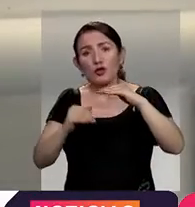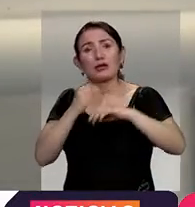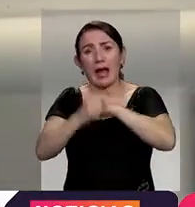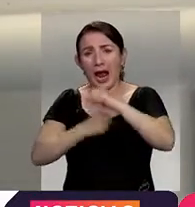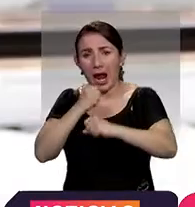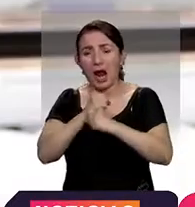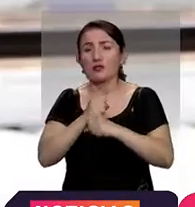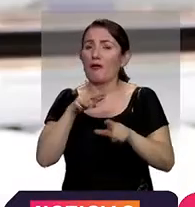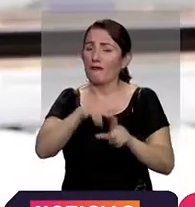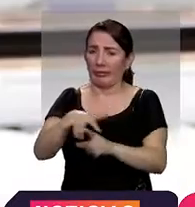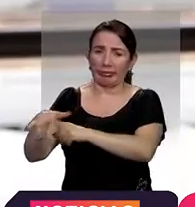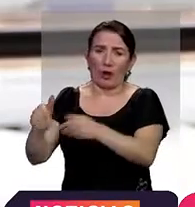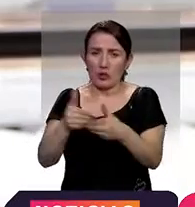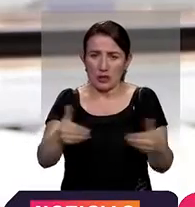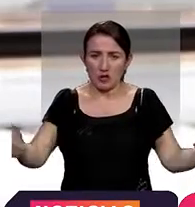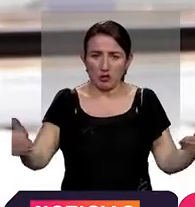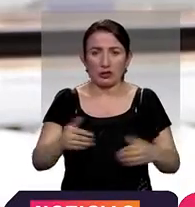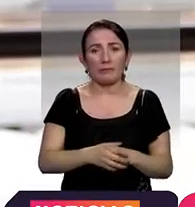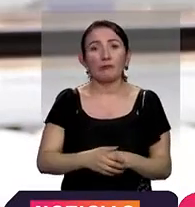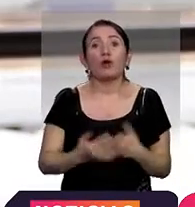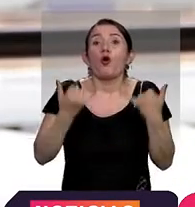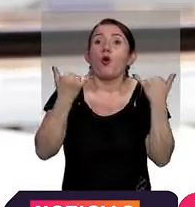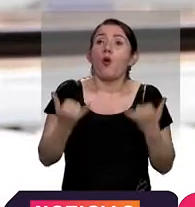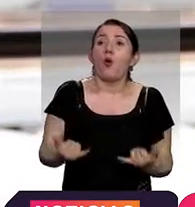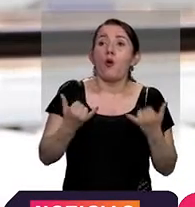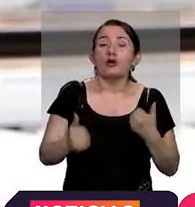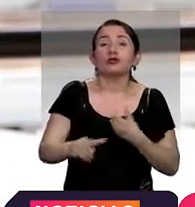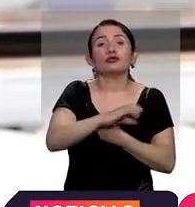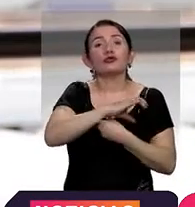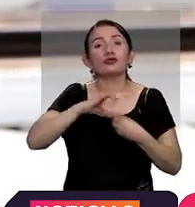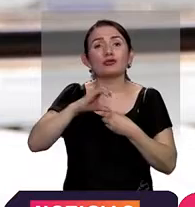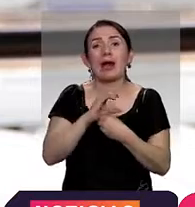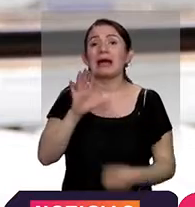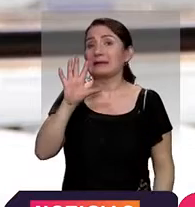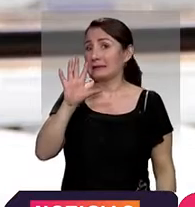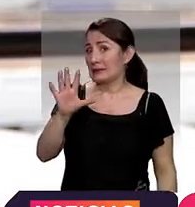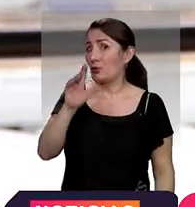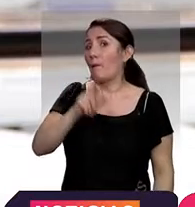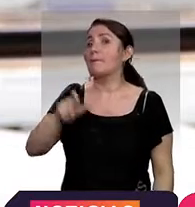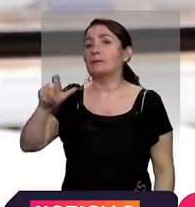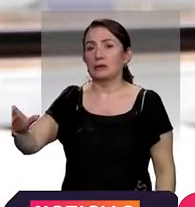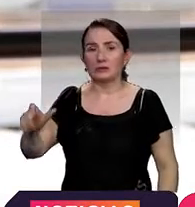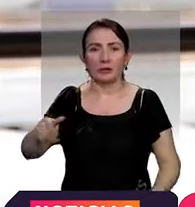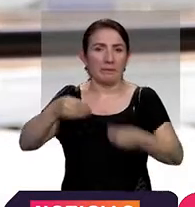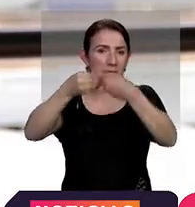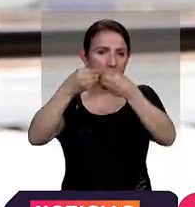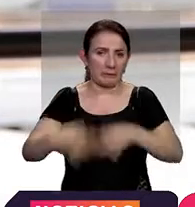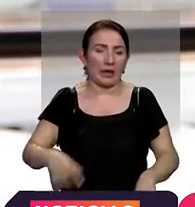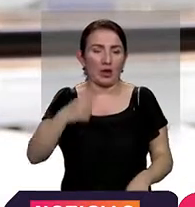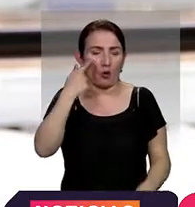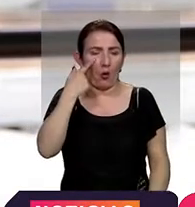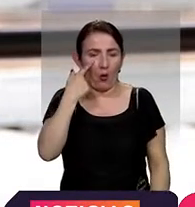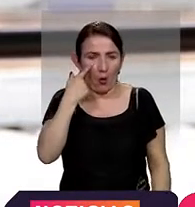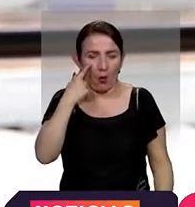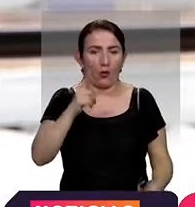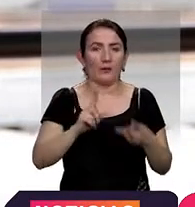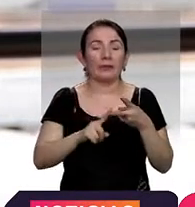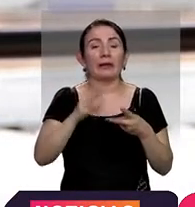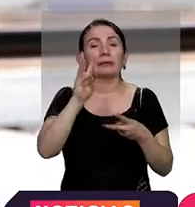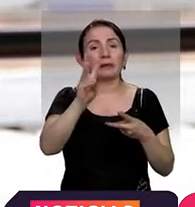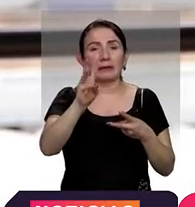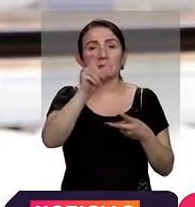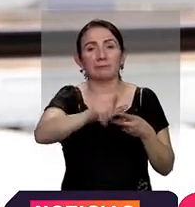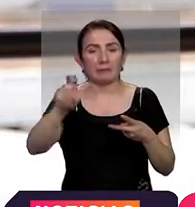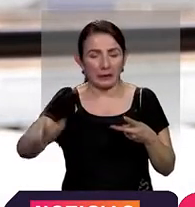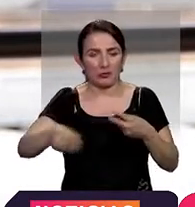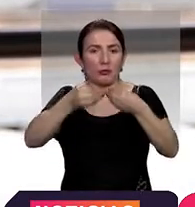más afectados. Ahí hoy en la ciudad, 5 personas que ya perdieron alguno de sus ojos, hay 3